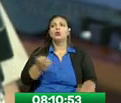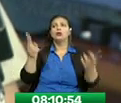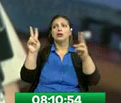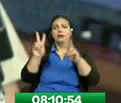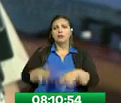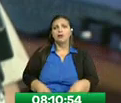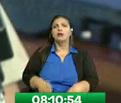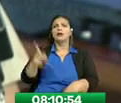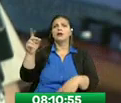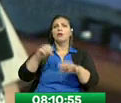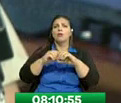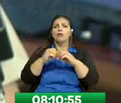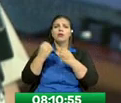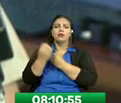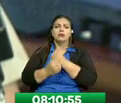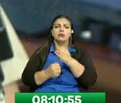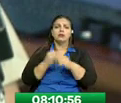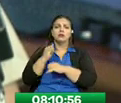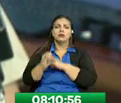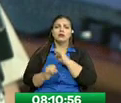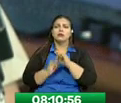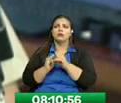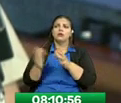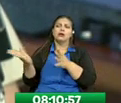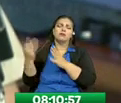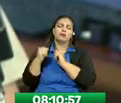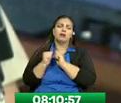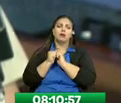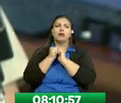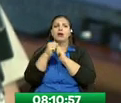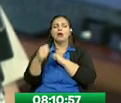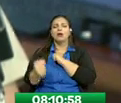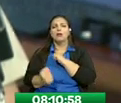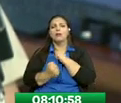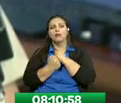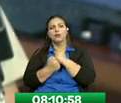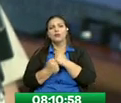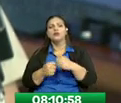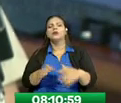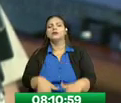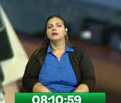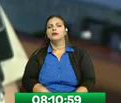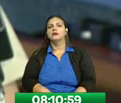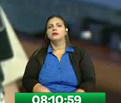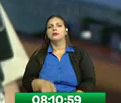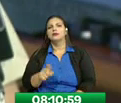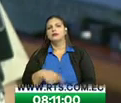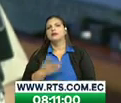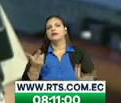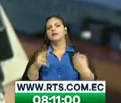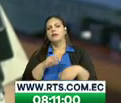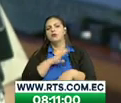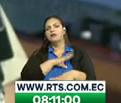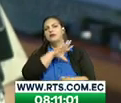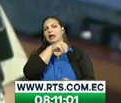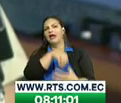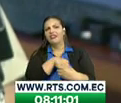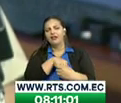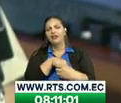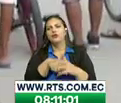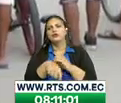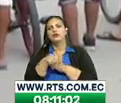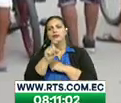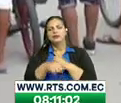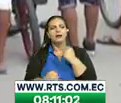inclusive hay que buscar la forma de colaborarnos de manera interinstitucional con todos los eslabones de la